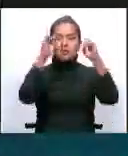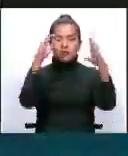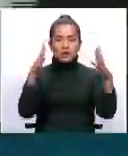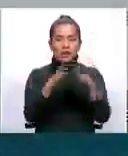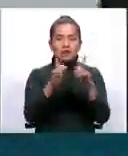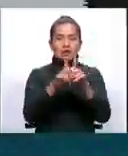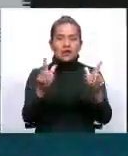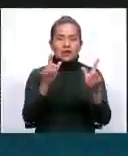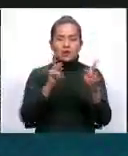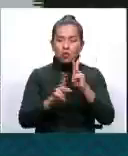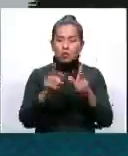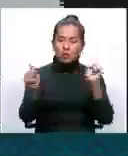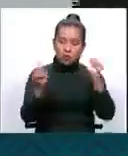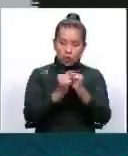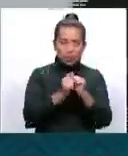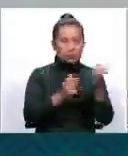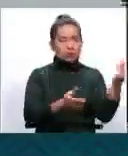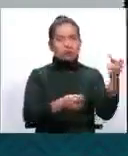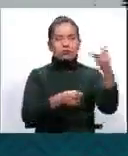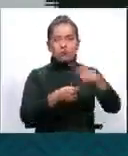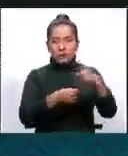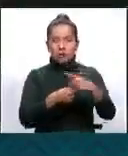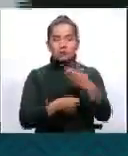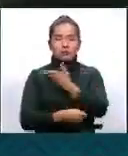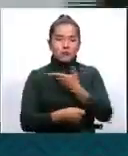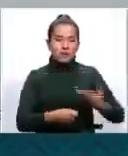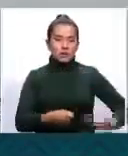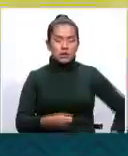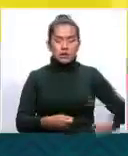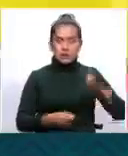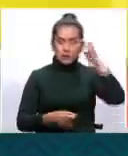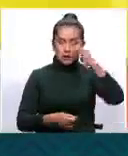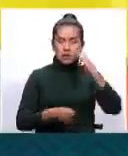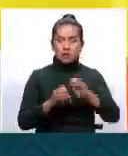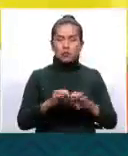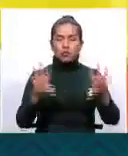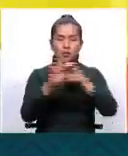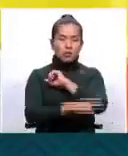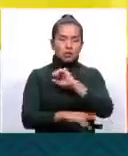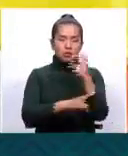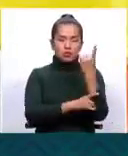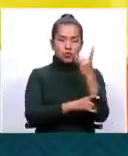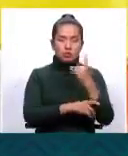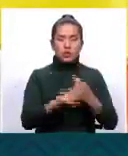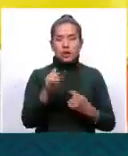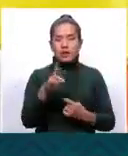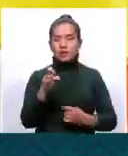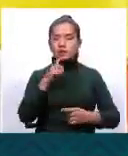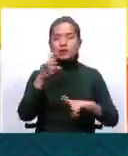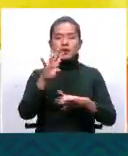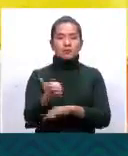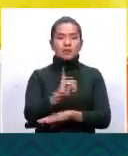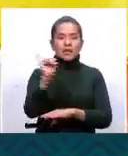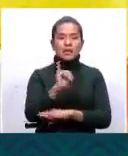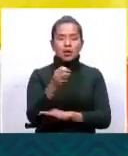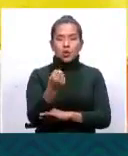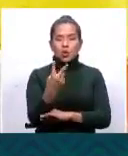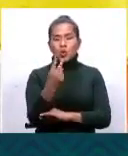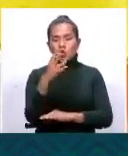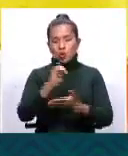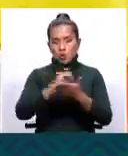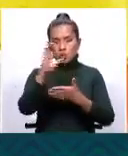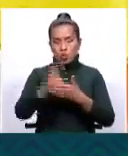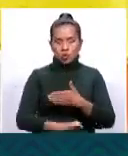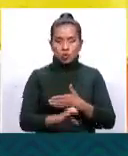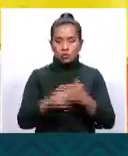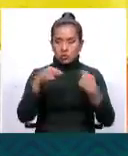nuestro presidente constitucional del Estado Plurinacional de Bolivia, Lucho Arce, el día miércoles 12 de octubre